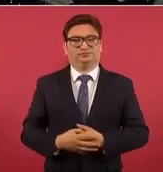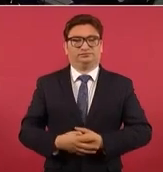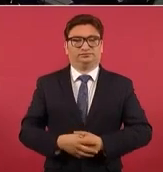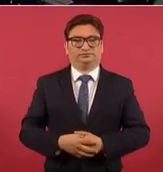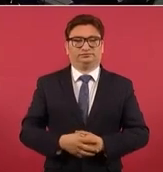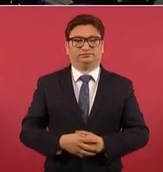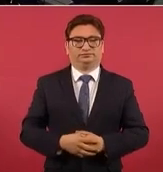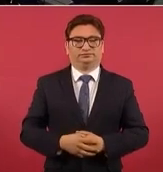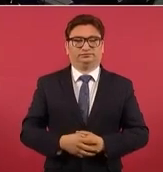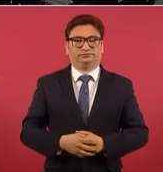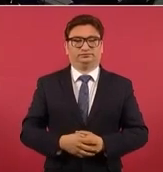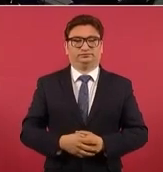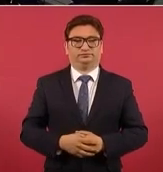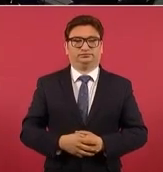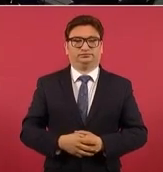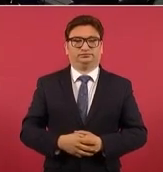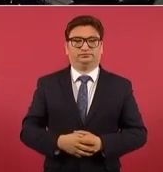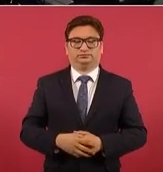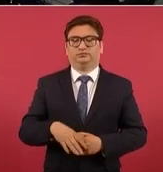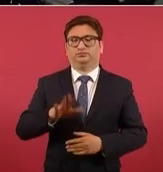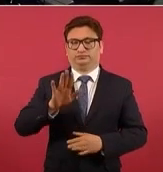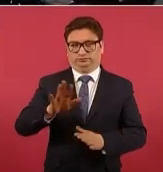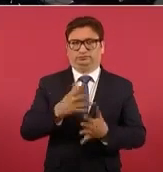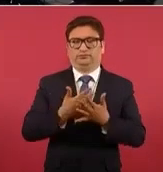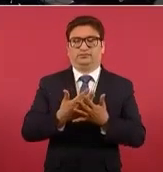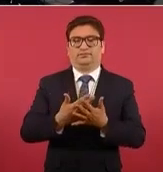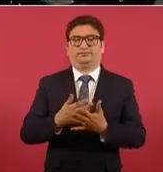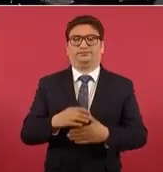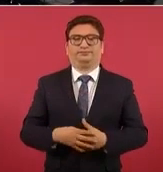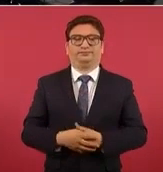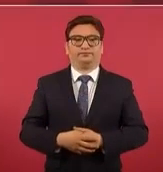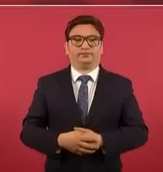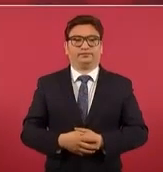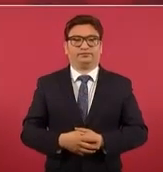Gracias, quien señor estuviese. Pero espérate,